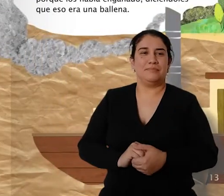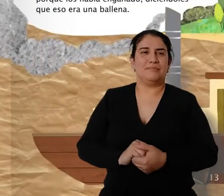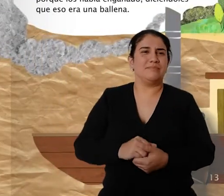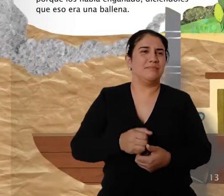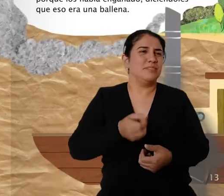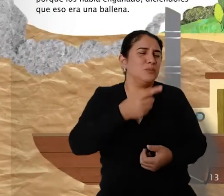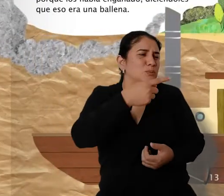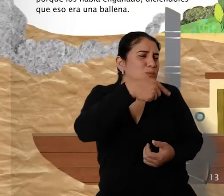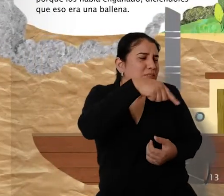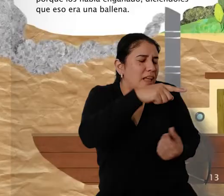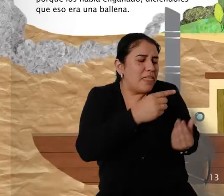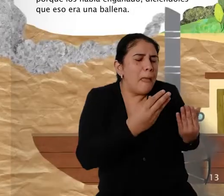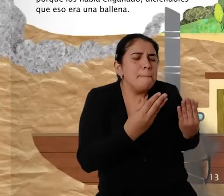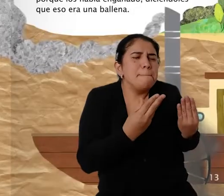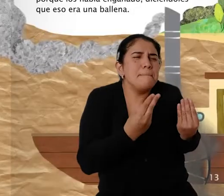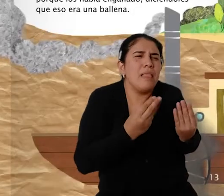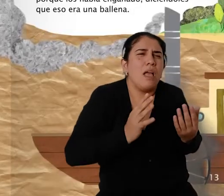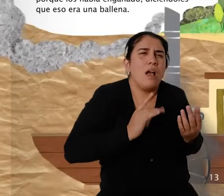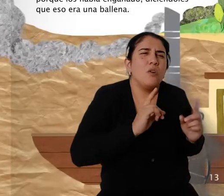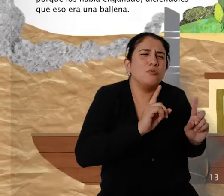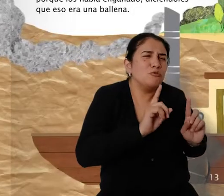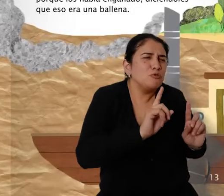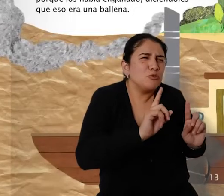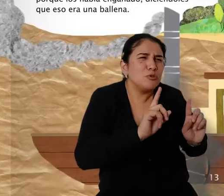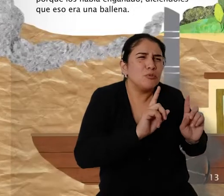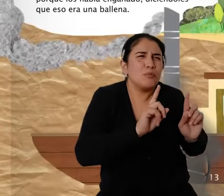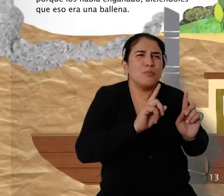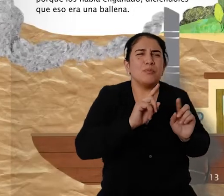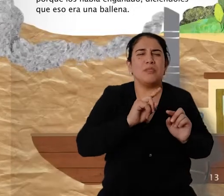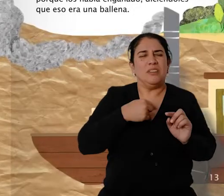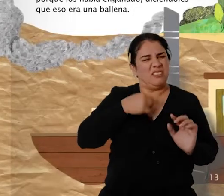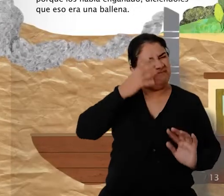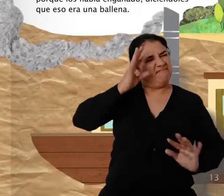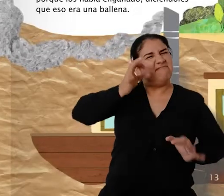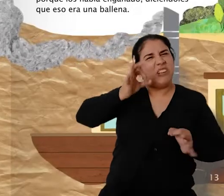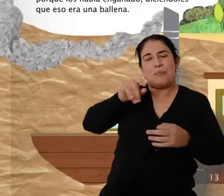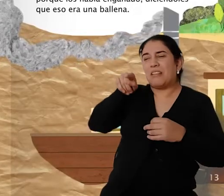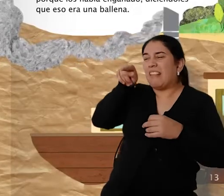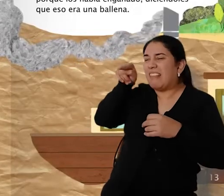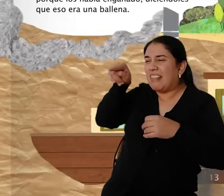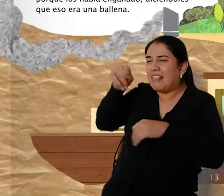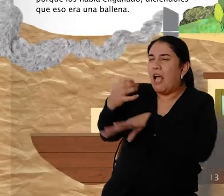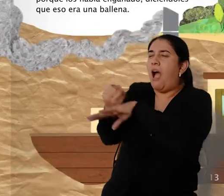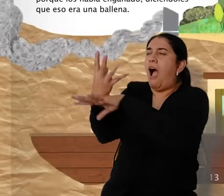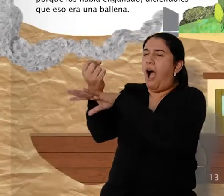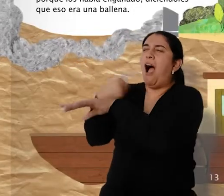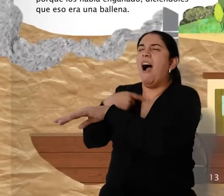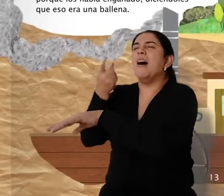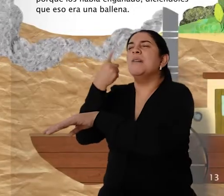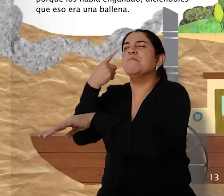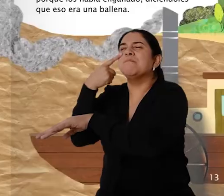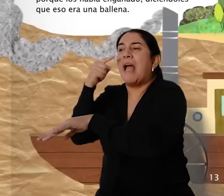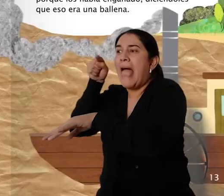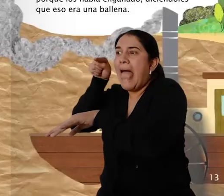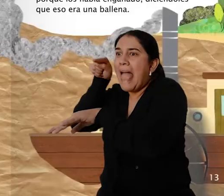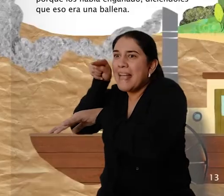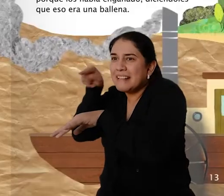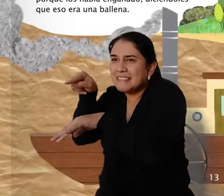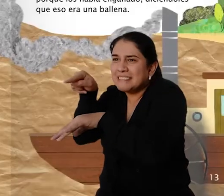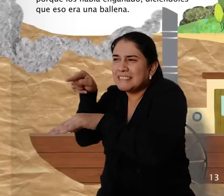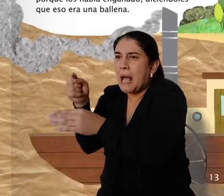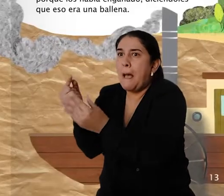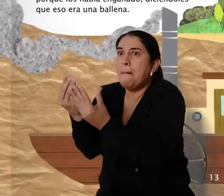No tengan miedo. Les gritó. Yo sé lo que es la ballena. Ella tiene miedo de